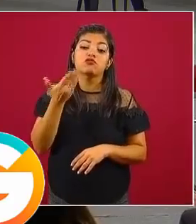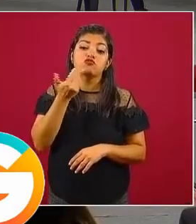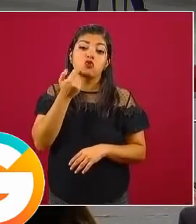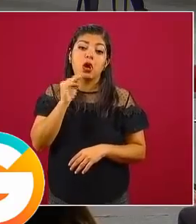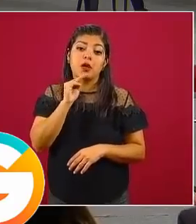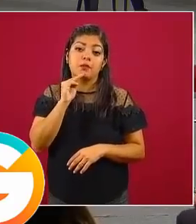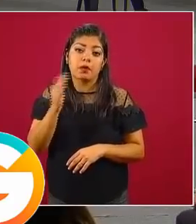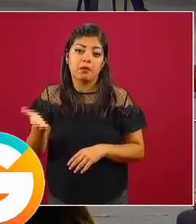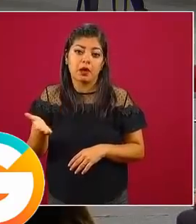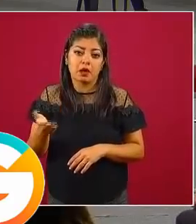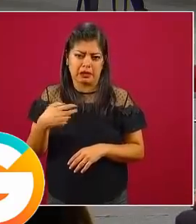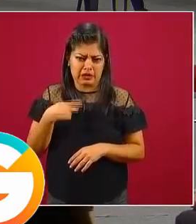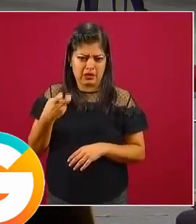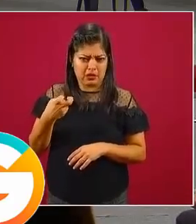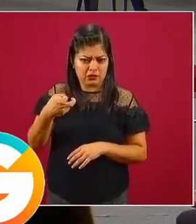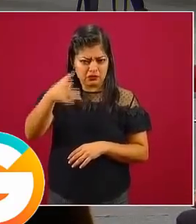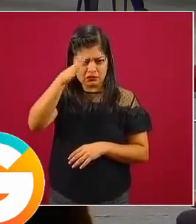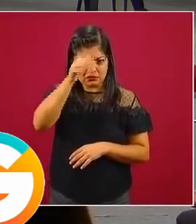coincido.